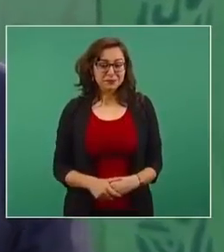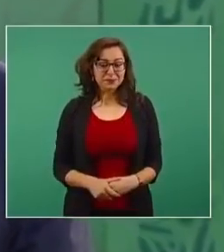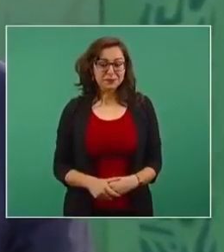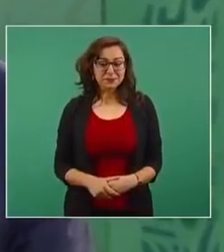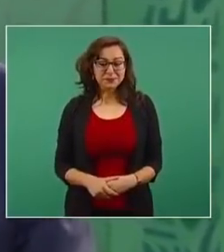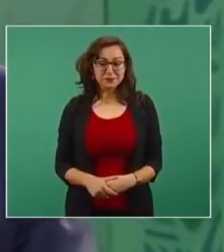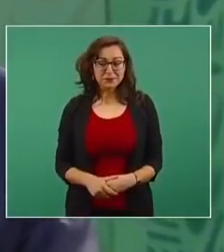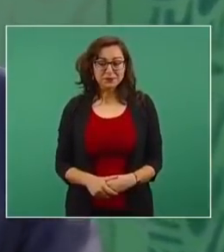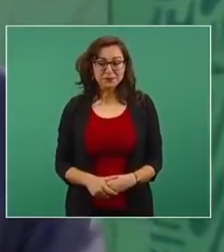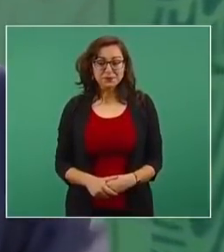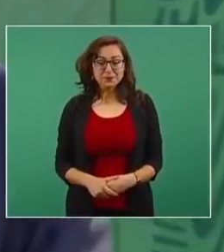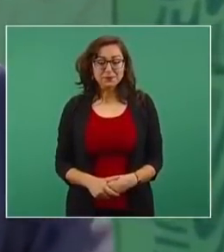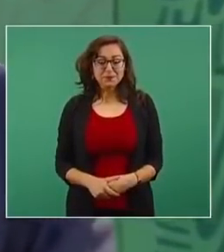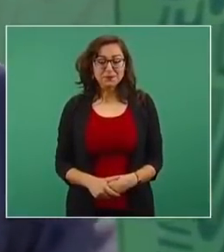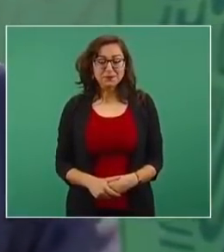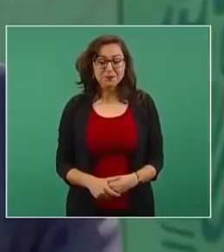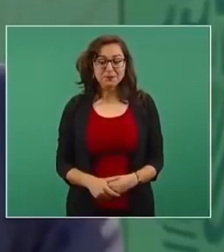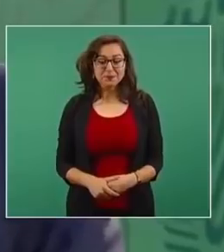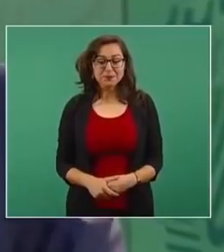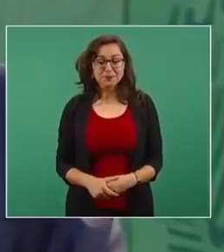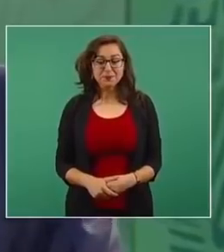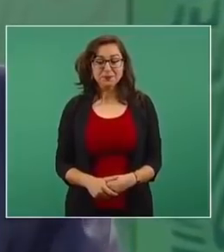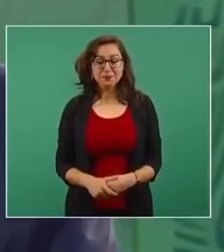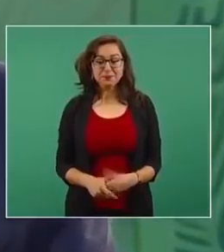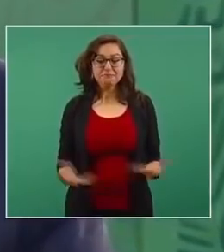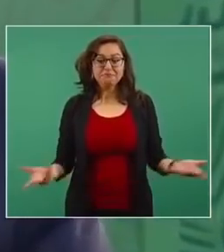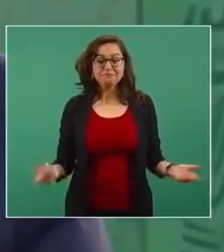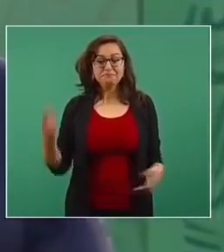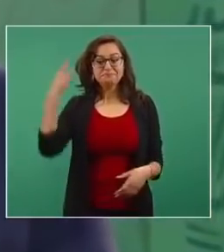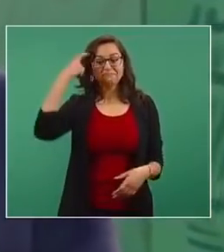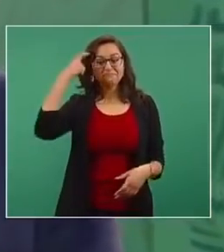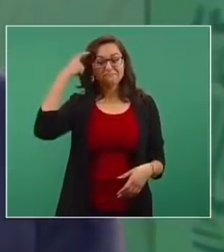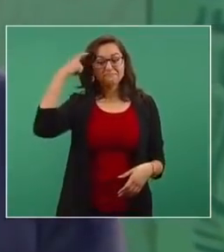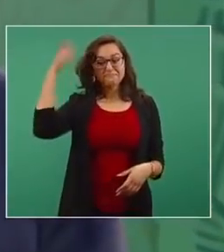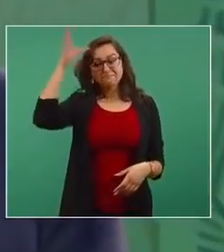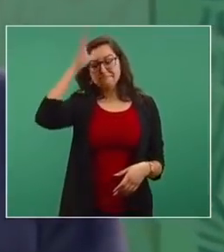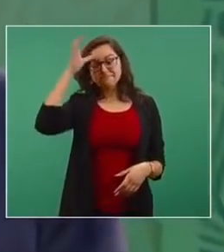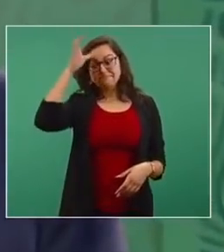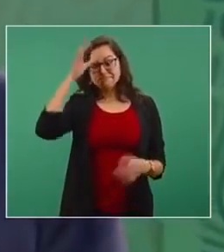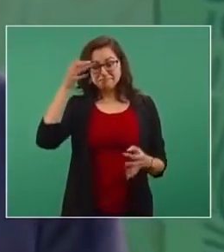En el tribunal que me juzga es mi conciencia.